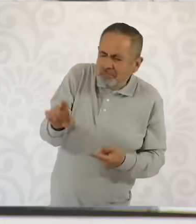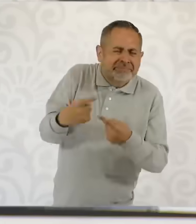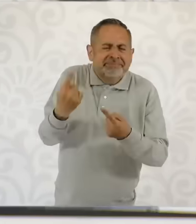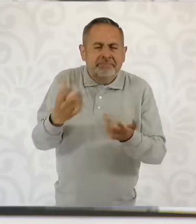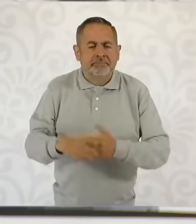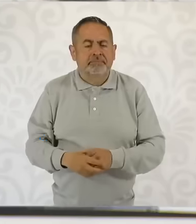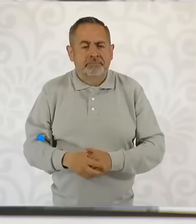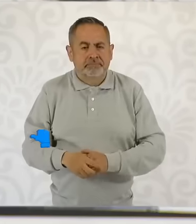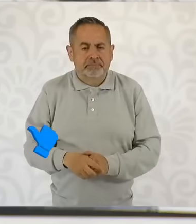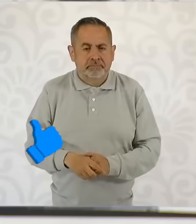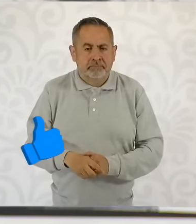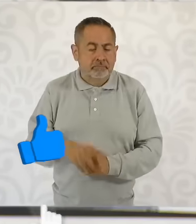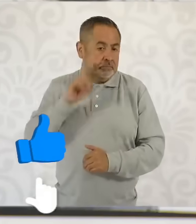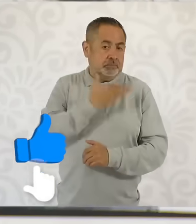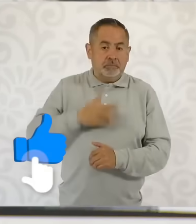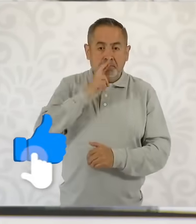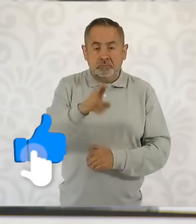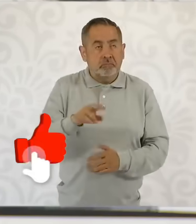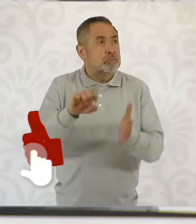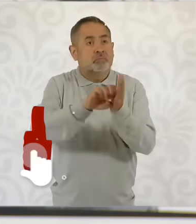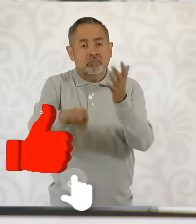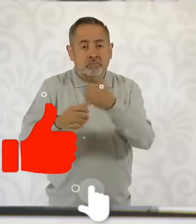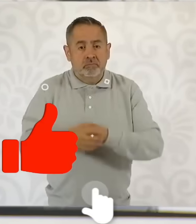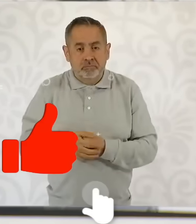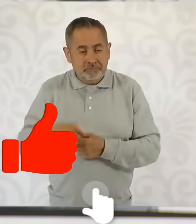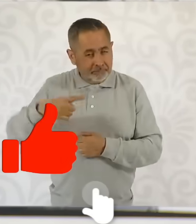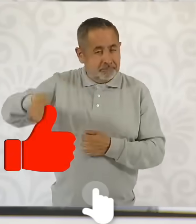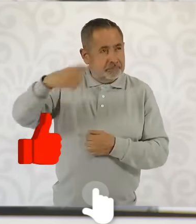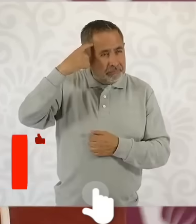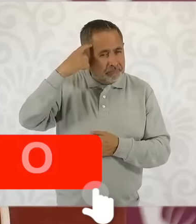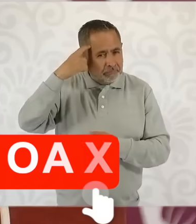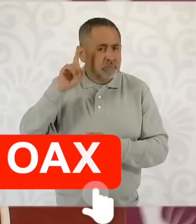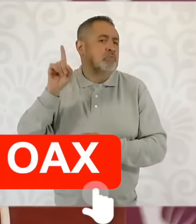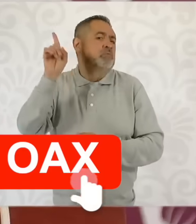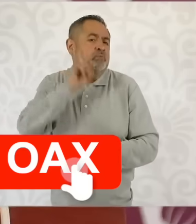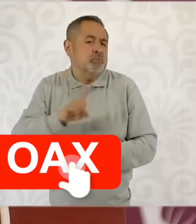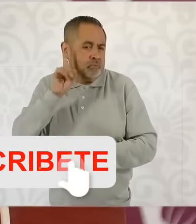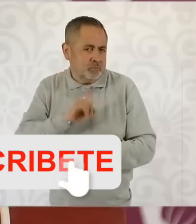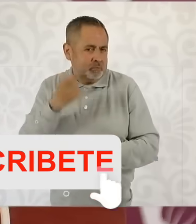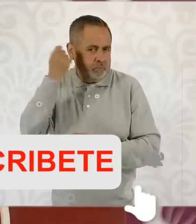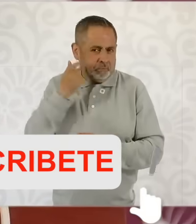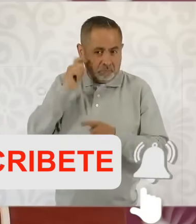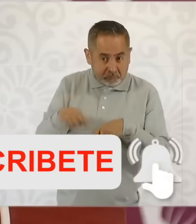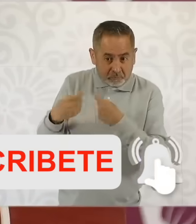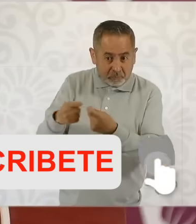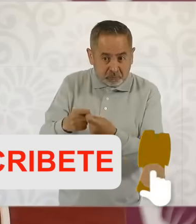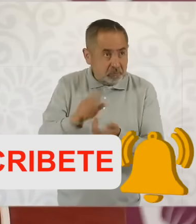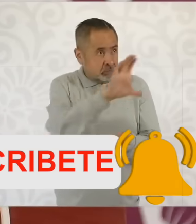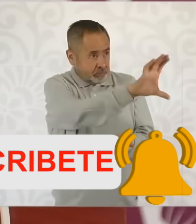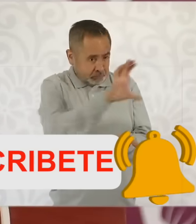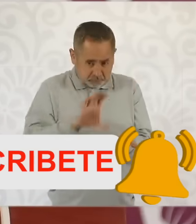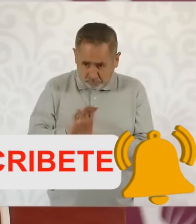ejemplo, es todo el programa de pensión Mujeres Bienestar en un